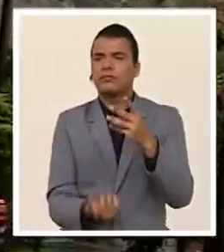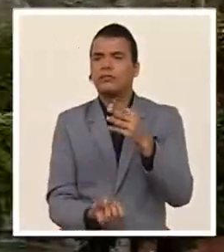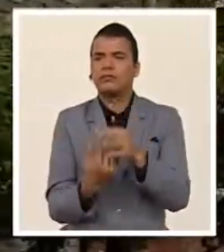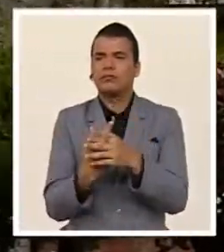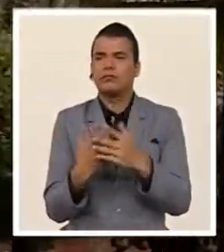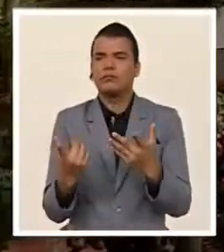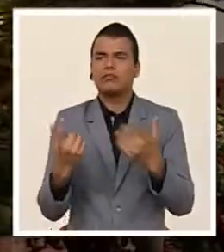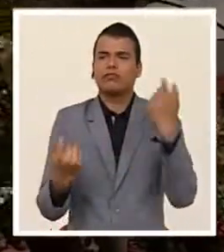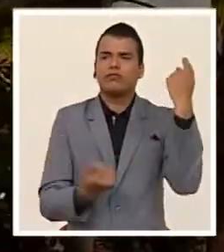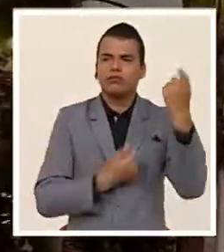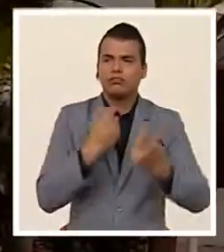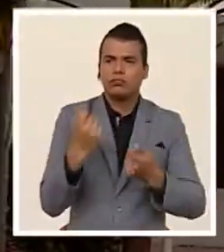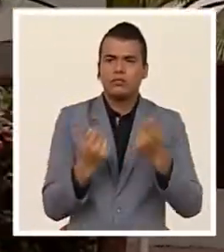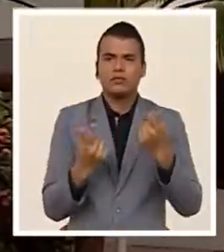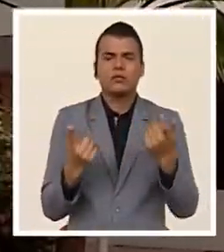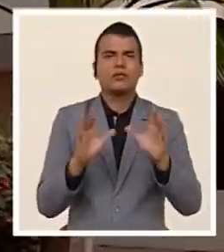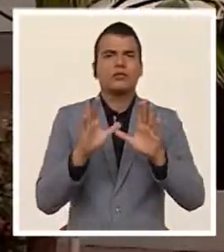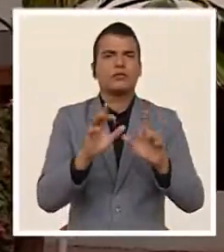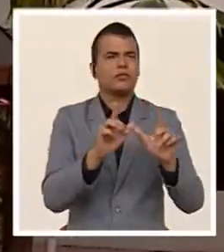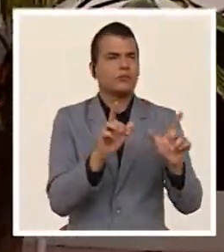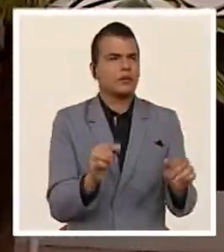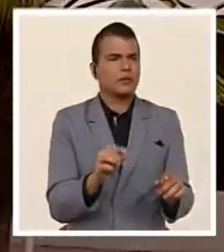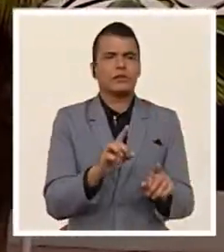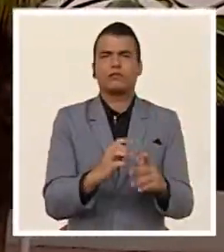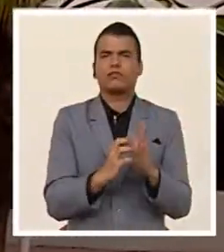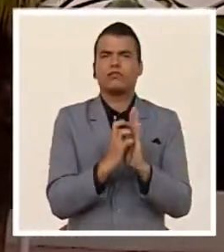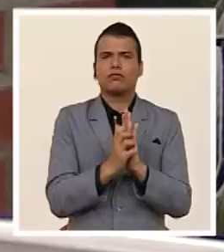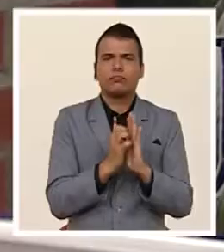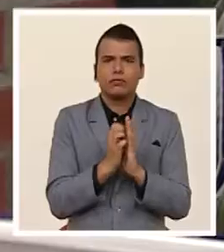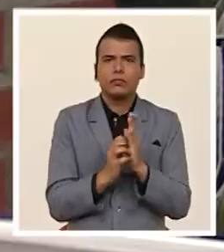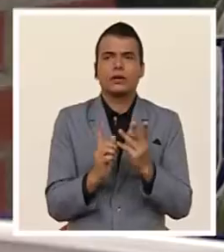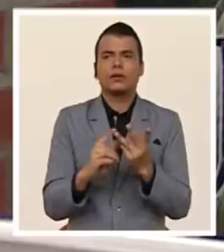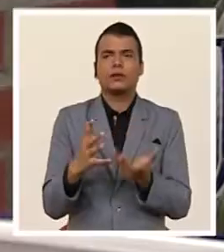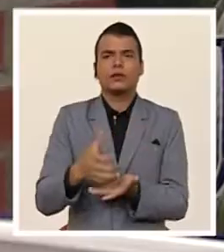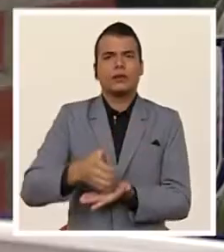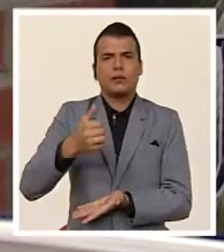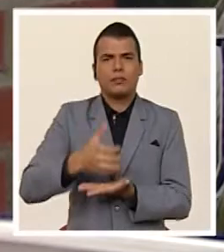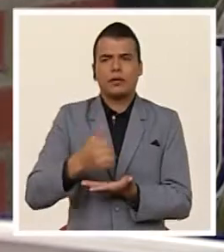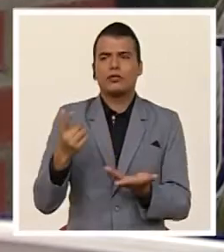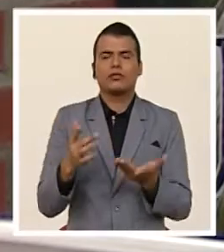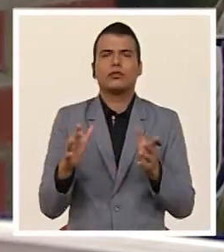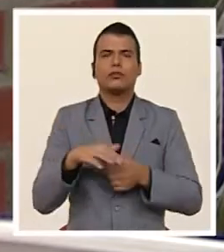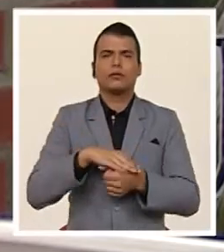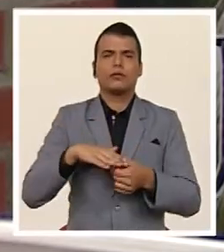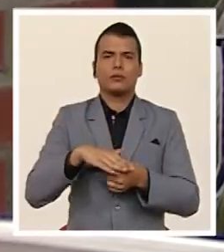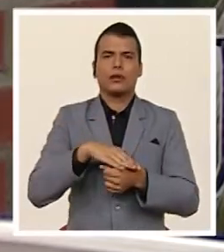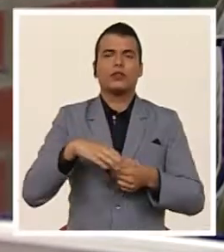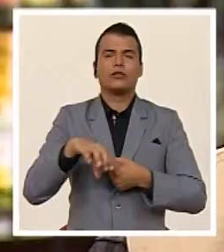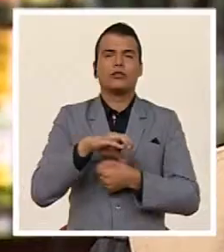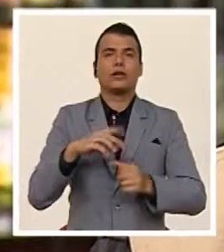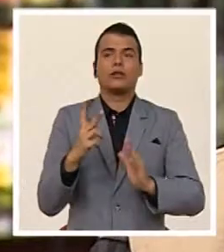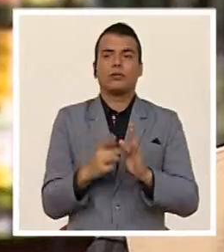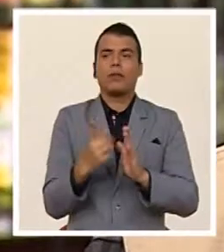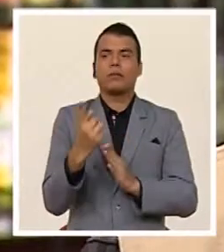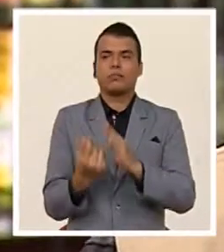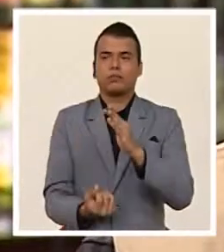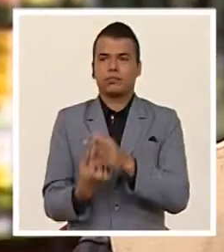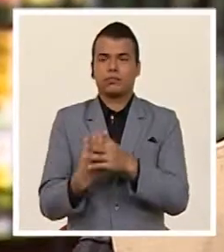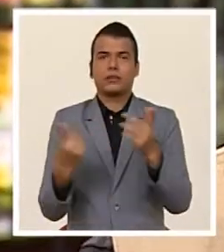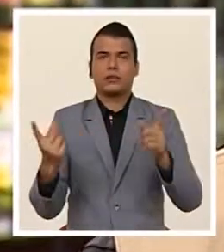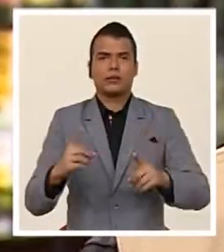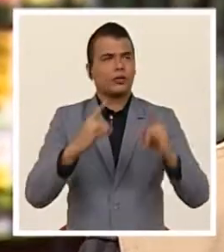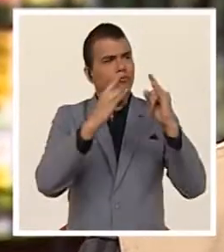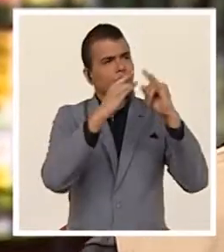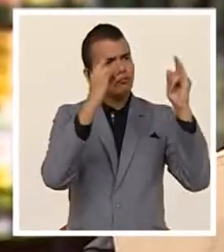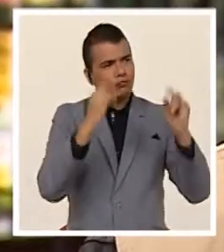ventas de empanadas champús y tamales es la de jesús misericordioso ubicado en el barrio ciudad 2000 al sur de cali todavía una choza de